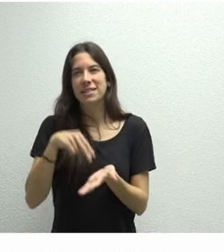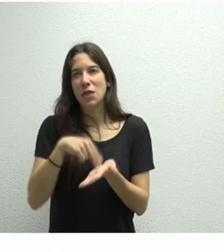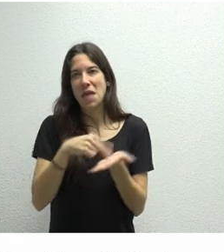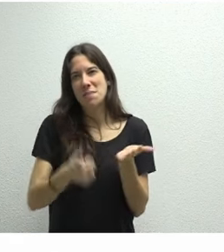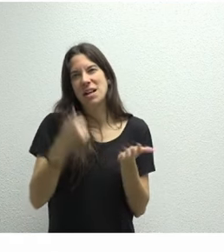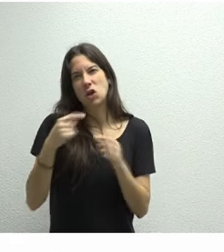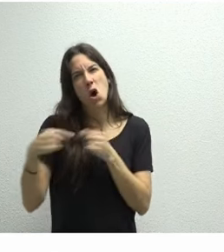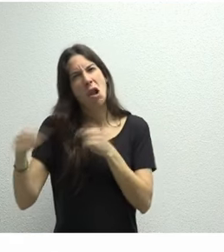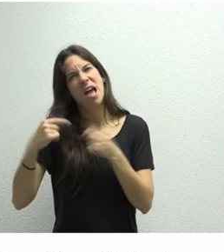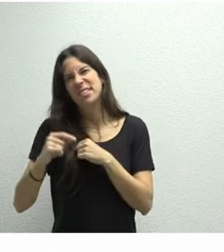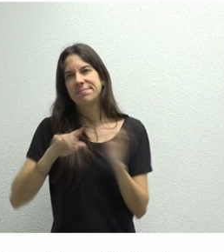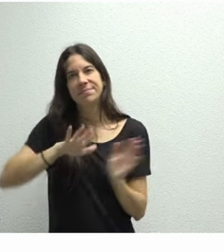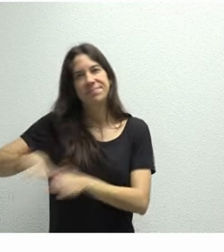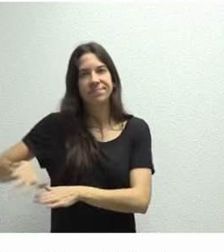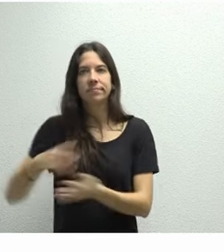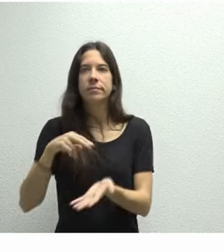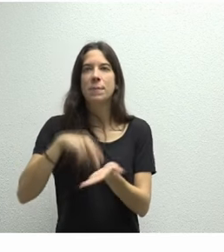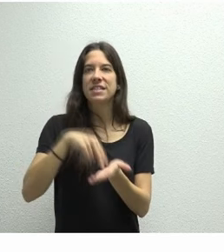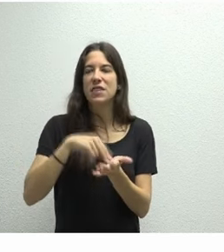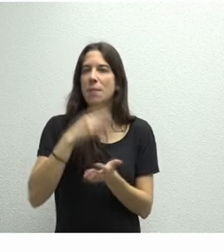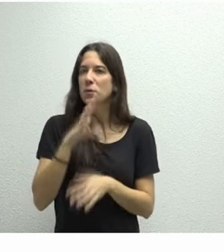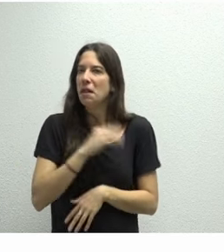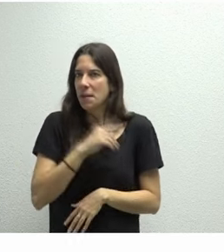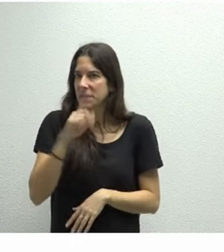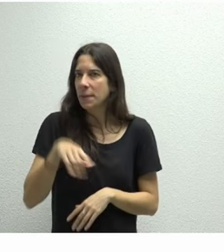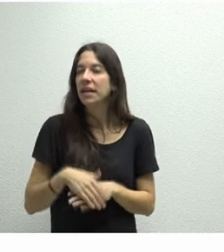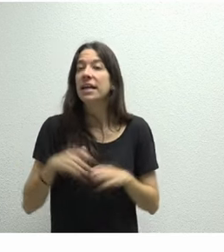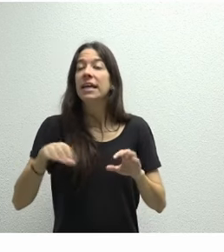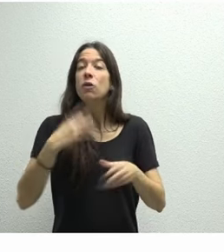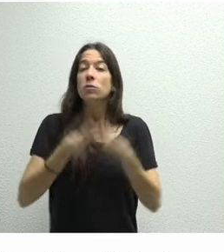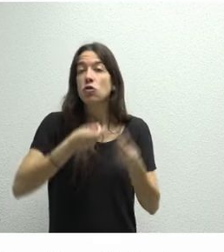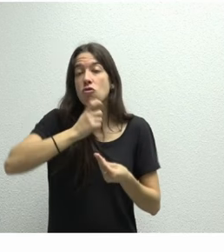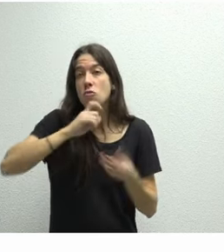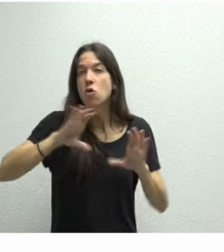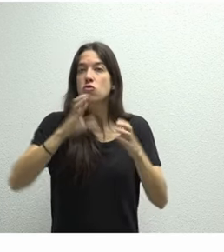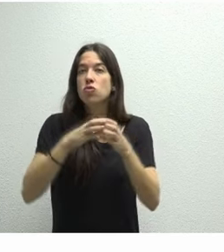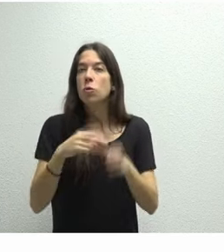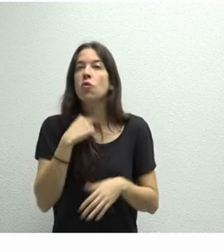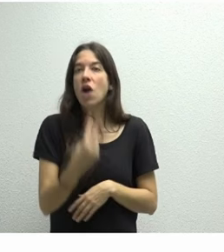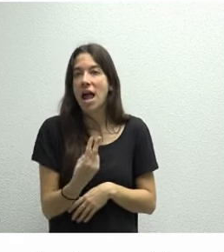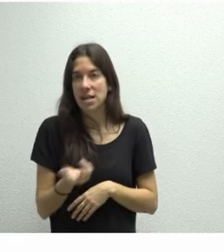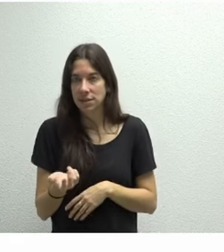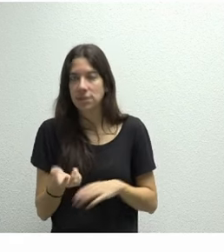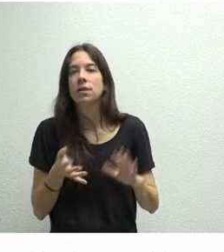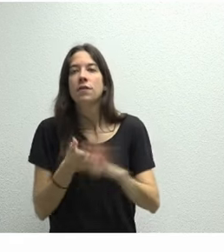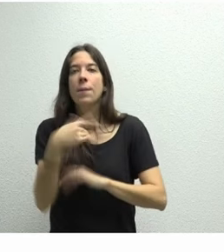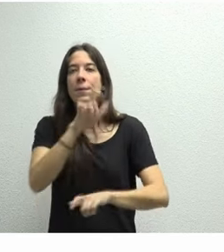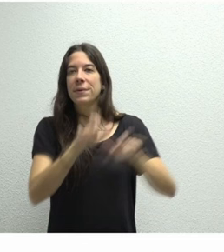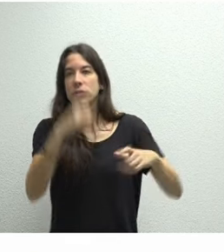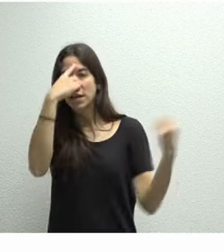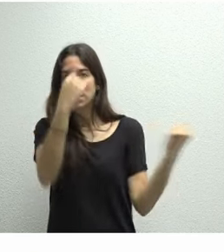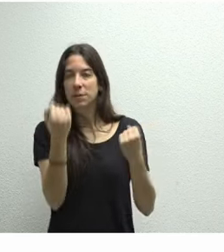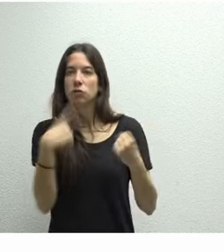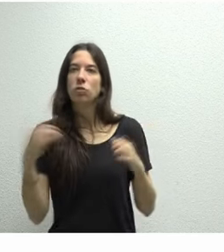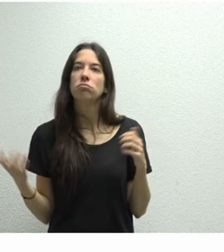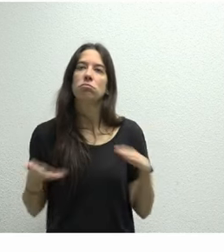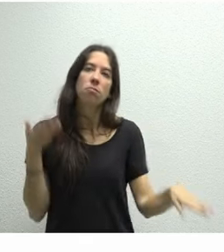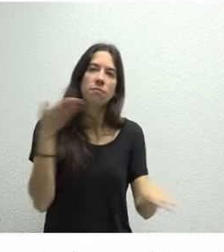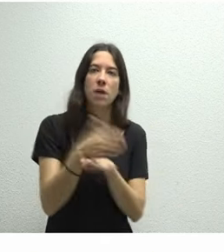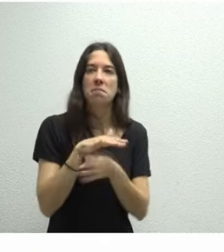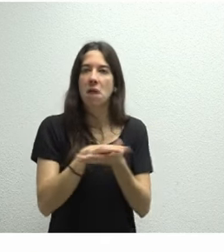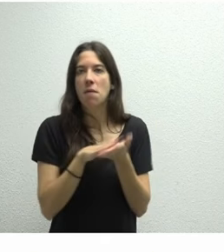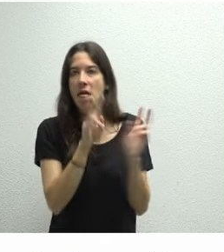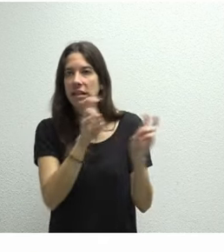no y en formato de grupos focales nos reuníamos con con personas expertas y hablábamos del tema o jornadas